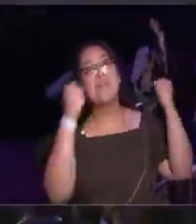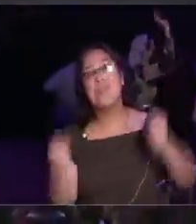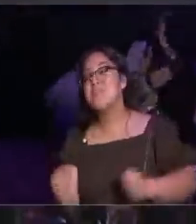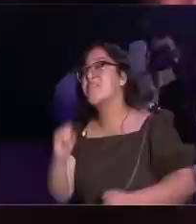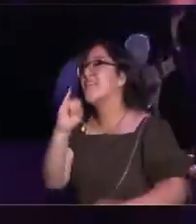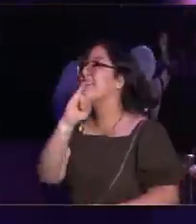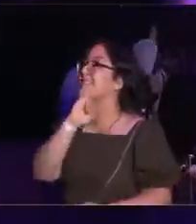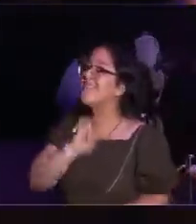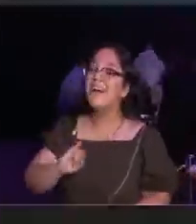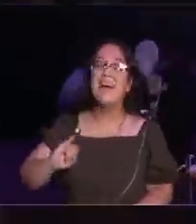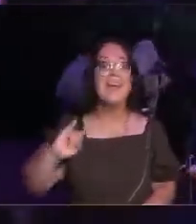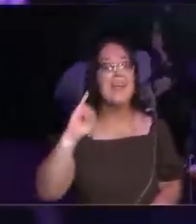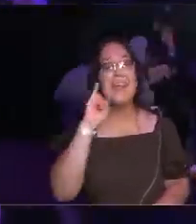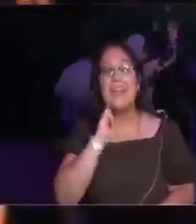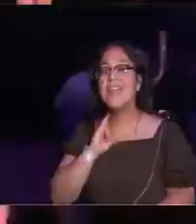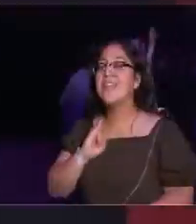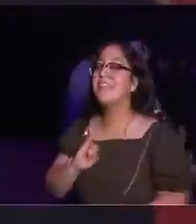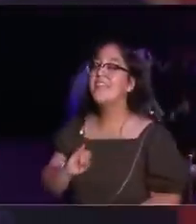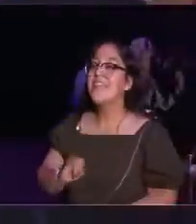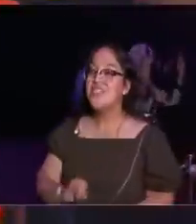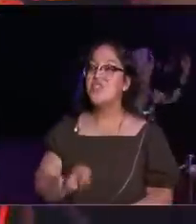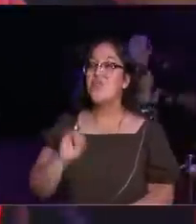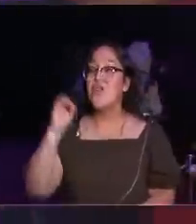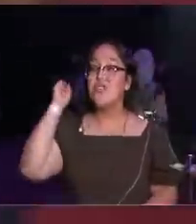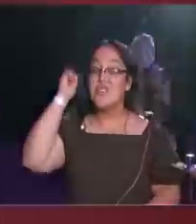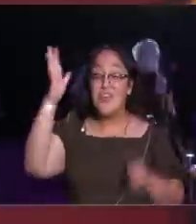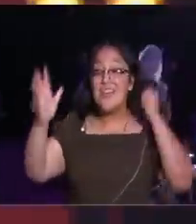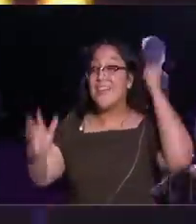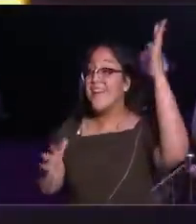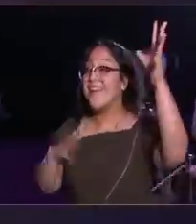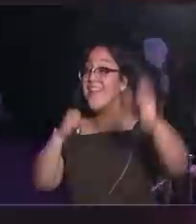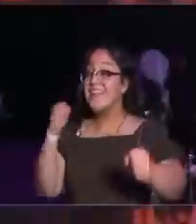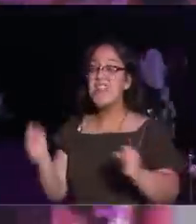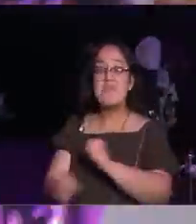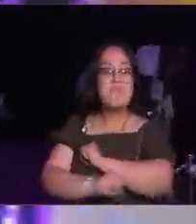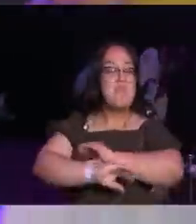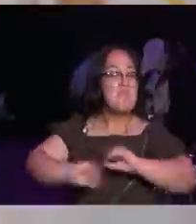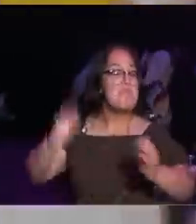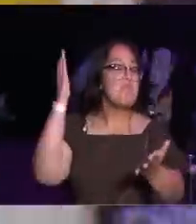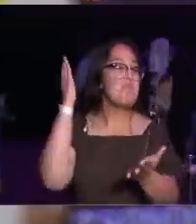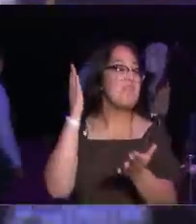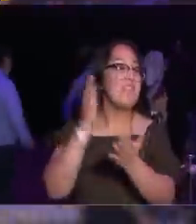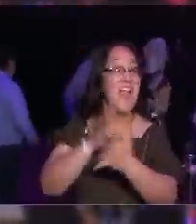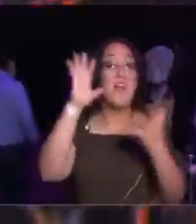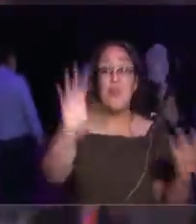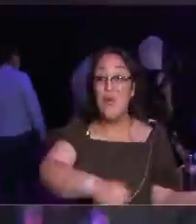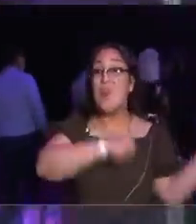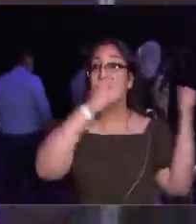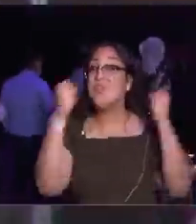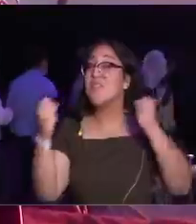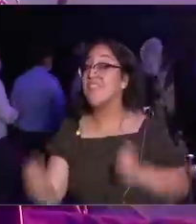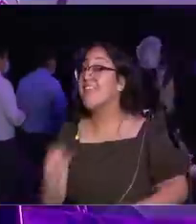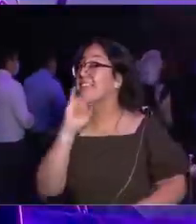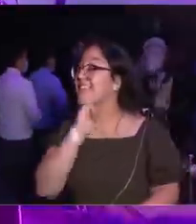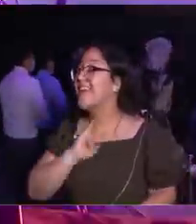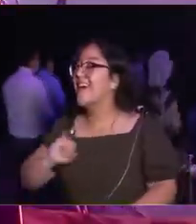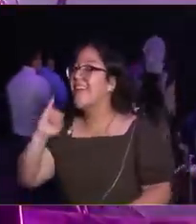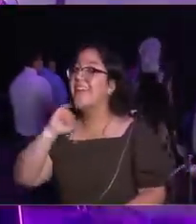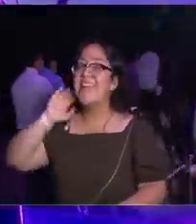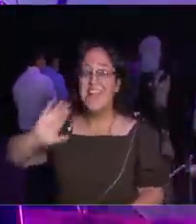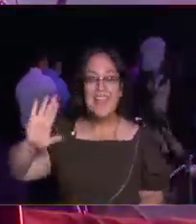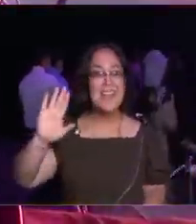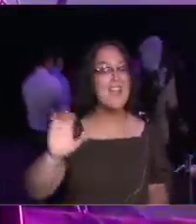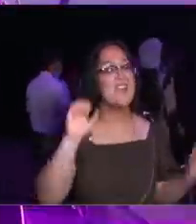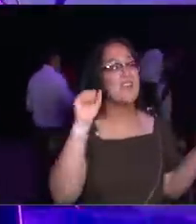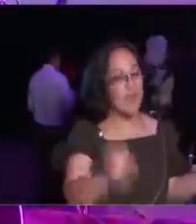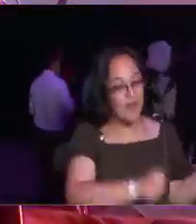Israel, el poderoso de Israel. Su voz se oirá, nadie lo detendrá. Al poderoso de